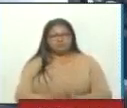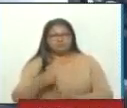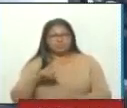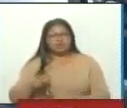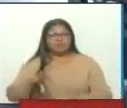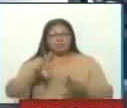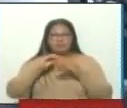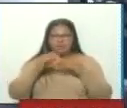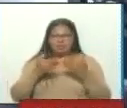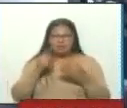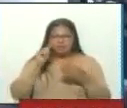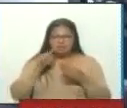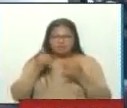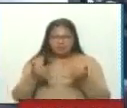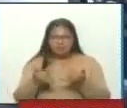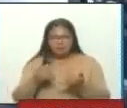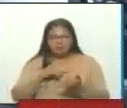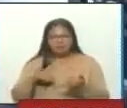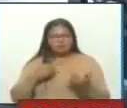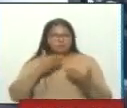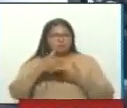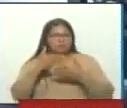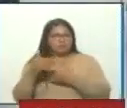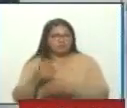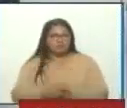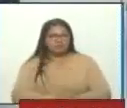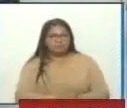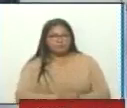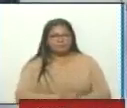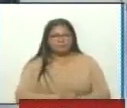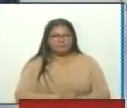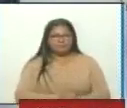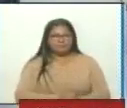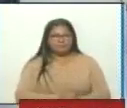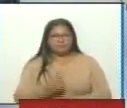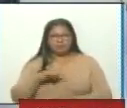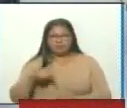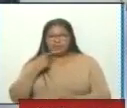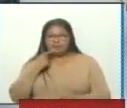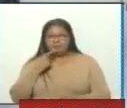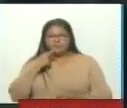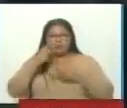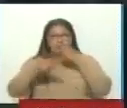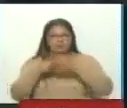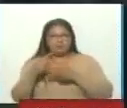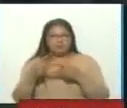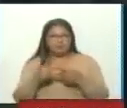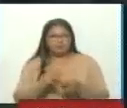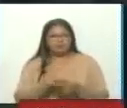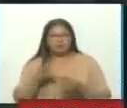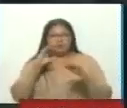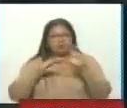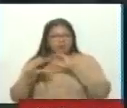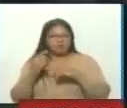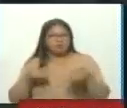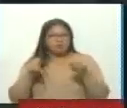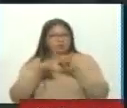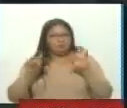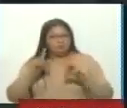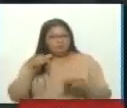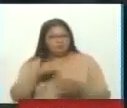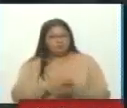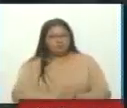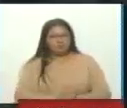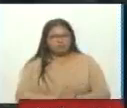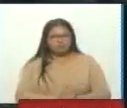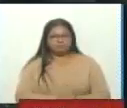corresponsabilidad allí en este momento. ¿Qué considera usted? Porque siempre se ha hablado de la política comunicacional, de que quizás no es acertada la política